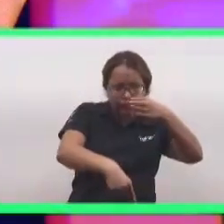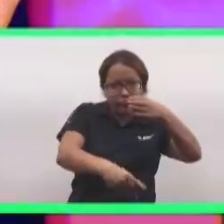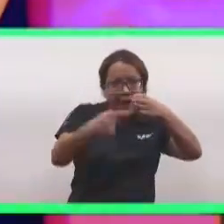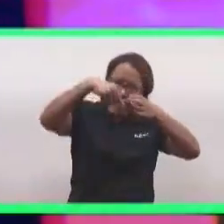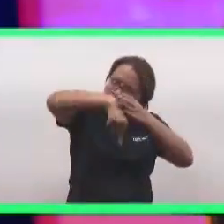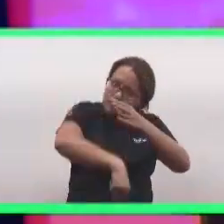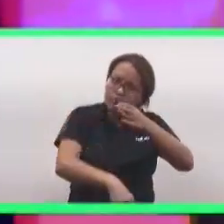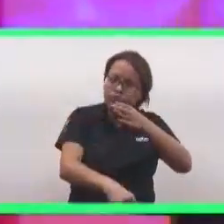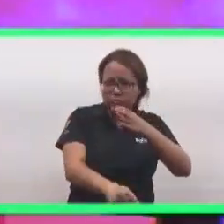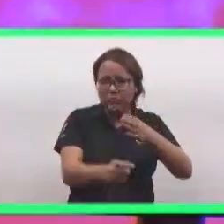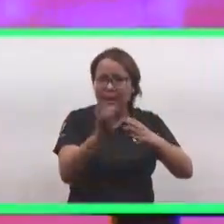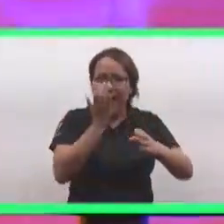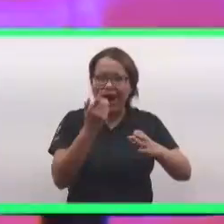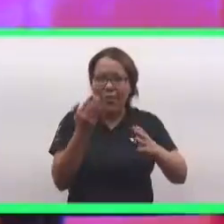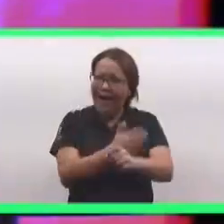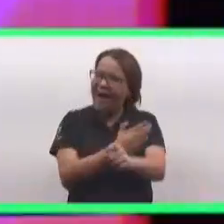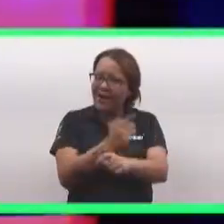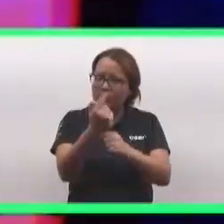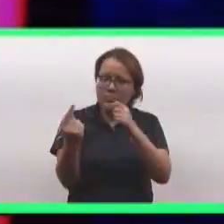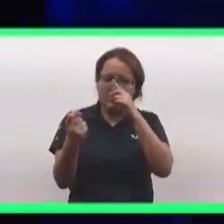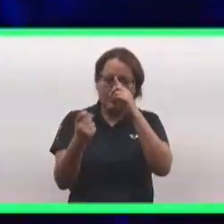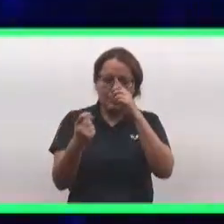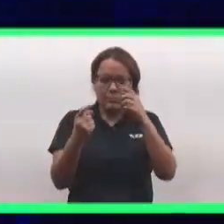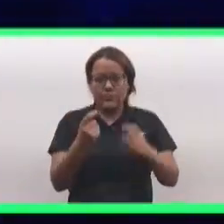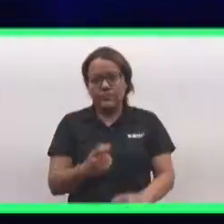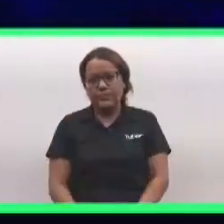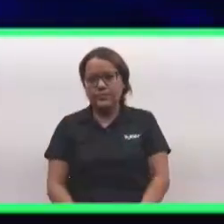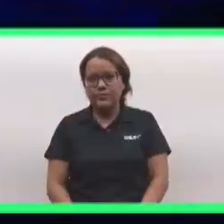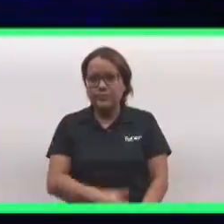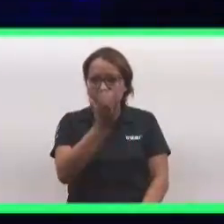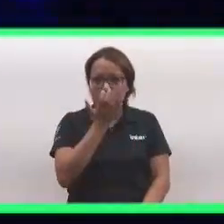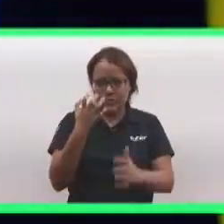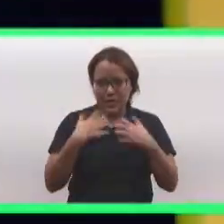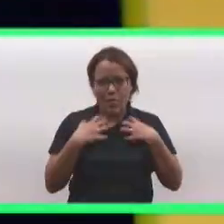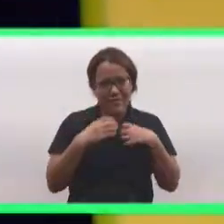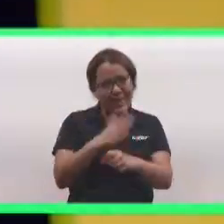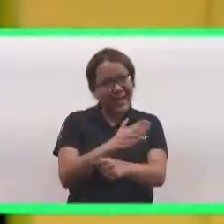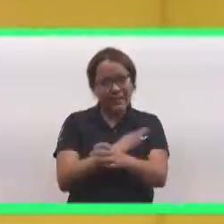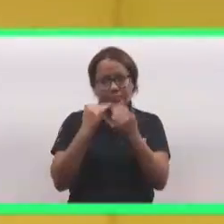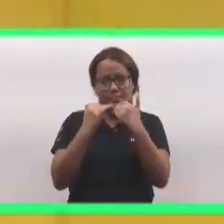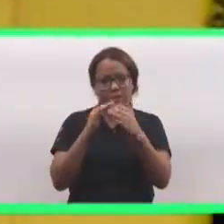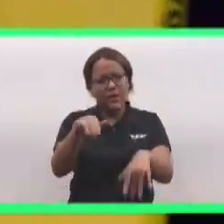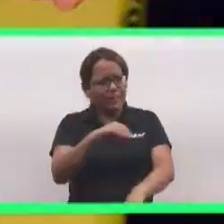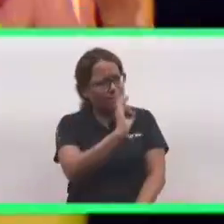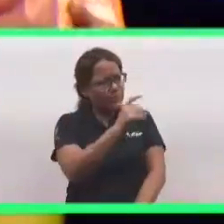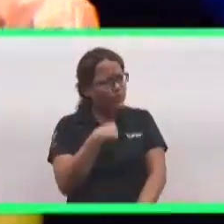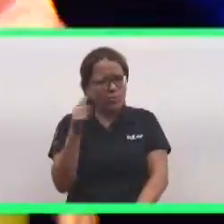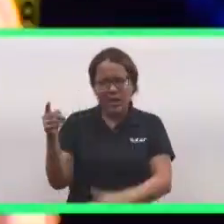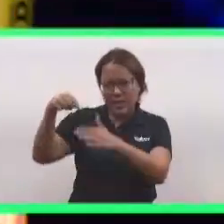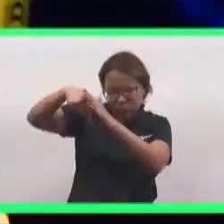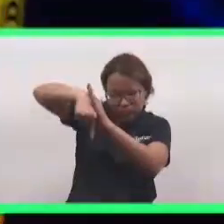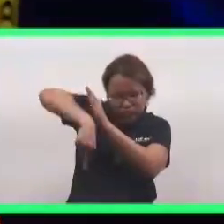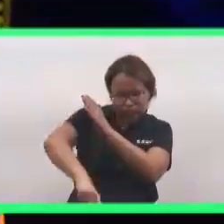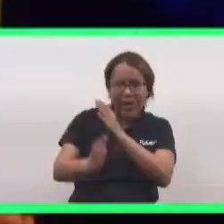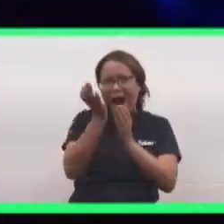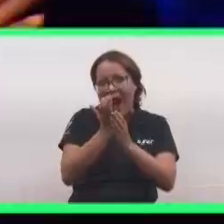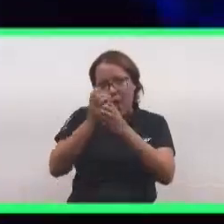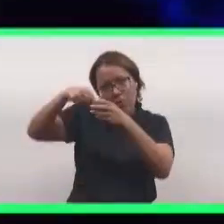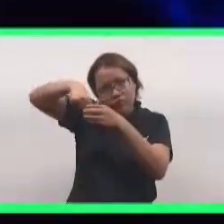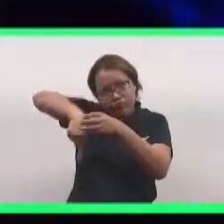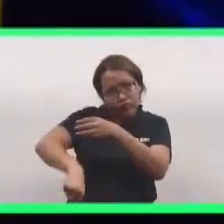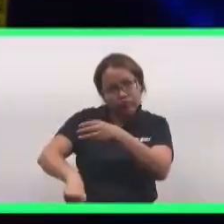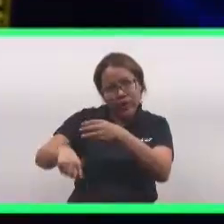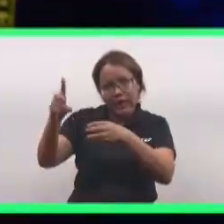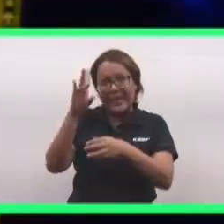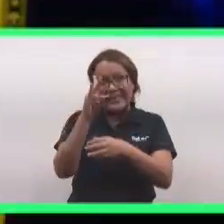cometemos el error, como nos explicaba Agua Viva, Living Waters, aquí del Salvador. Ah, pastor, encontré agua a 7 metros y aquí me quedo a 7 metros